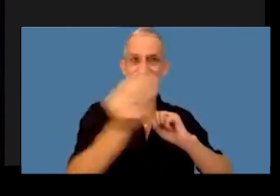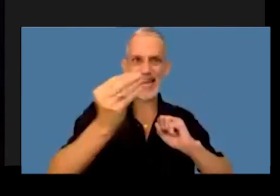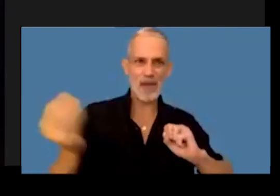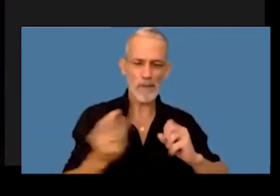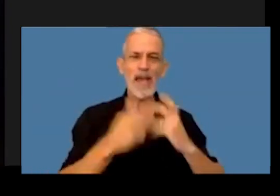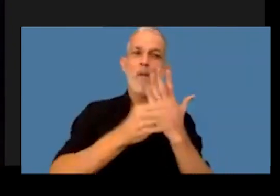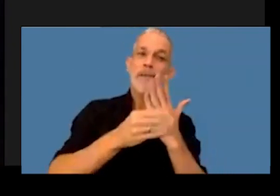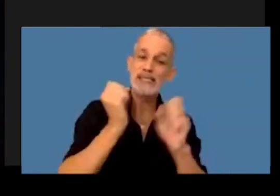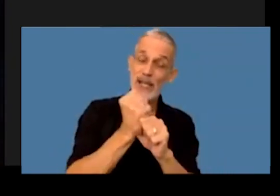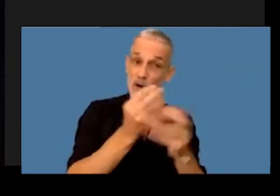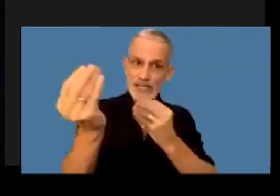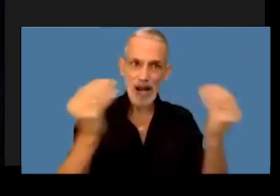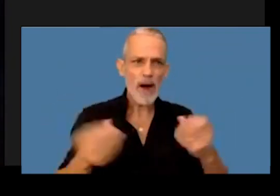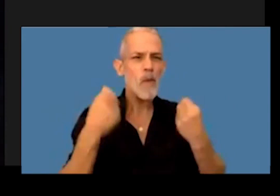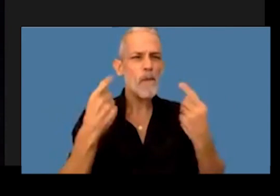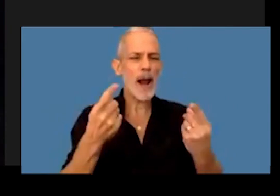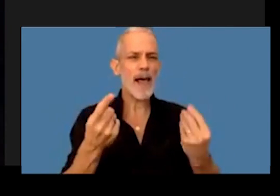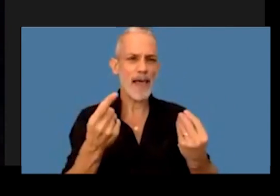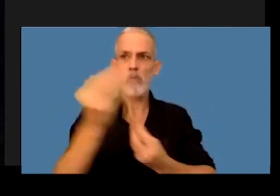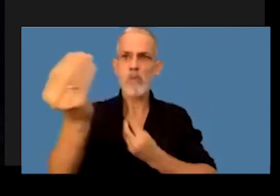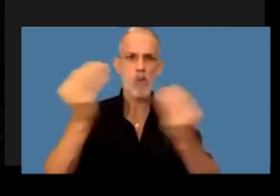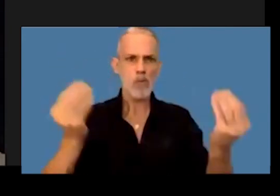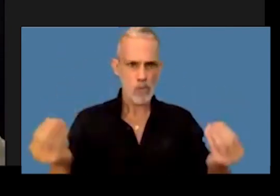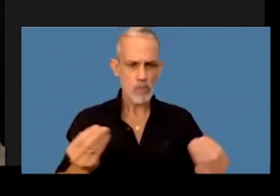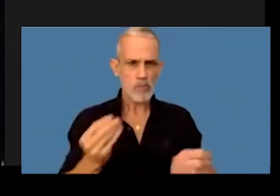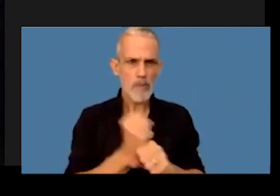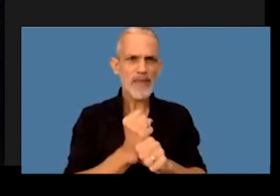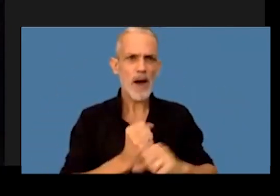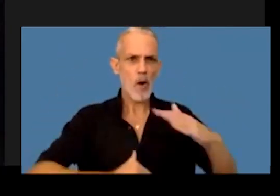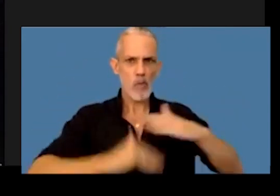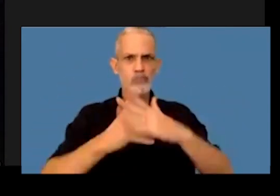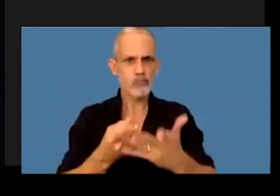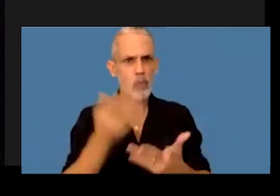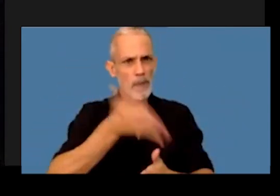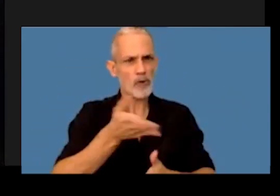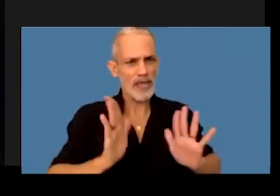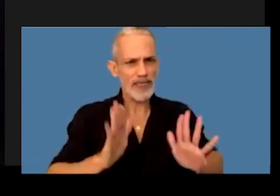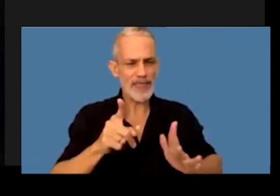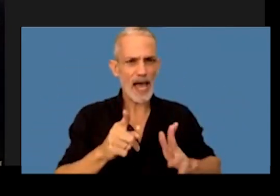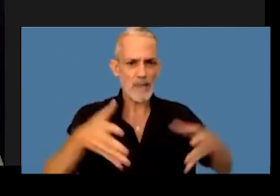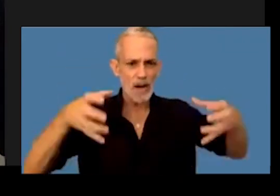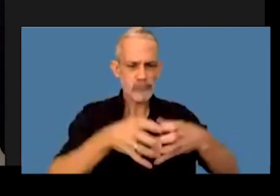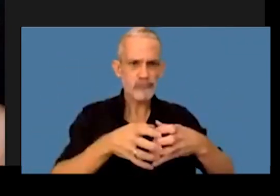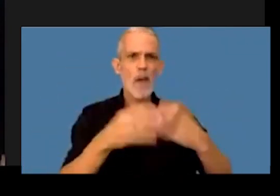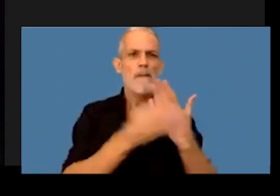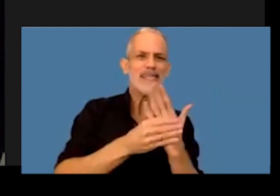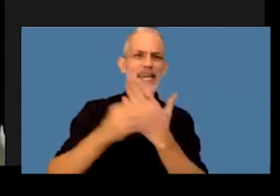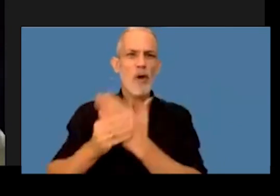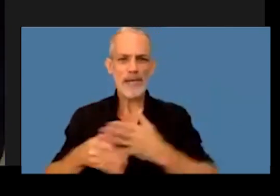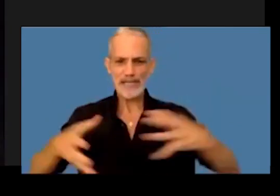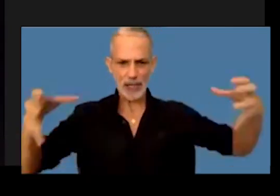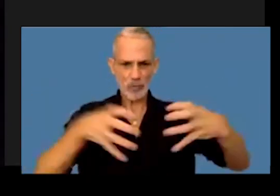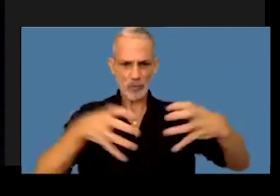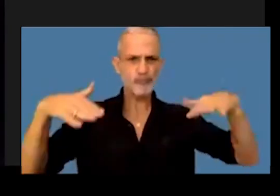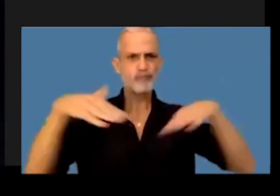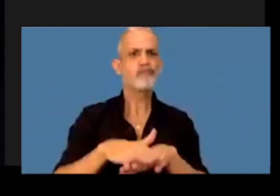para potenciar el cupo laboral, para potenciar un gabinete interministerial en donde realmente con el